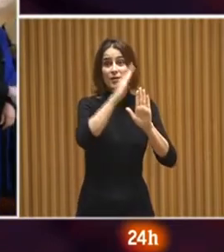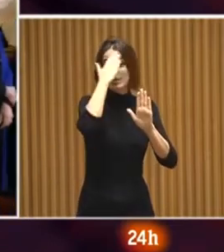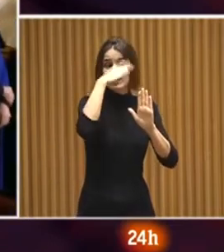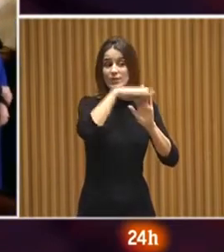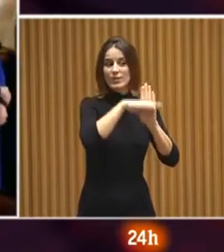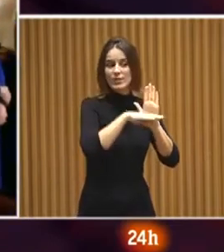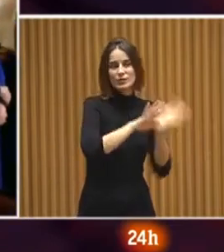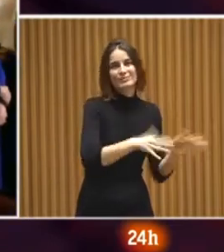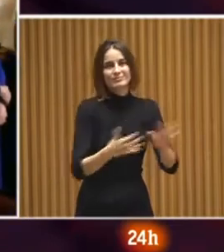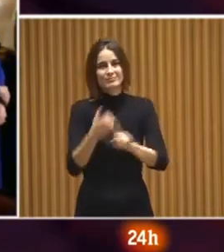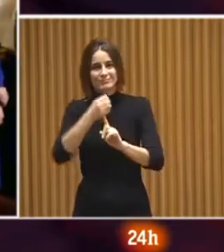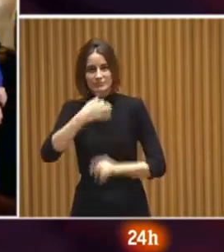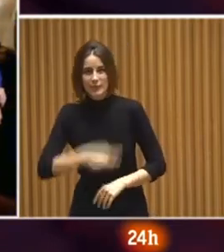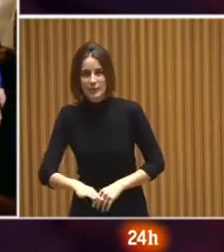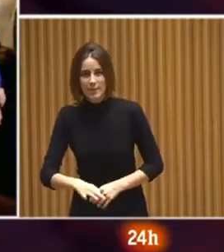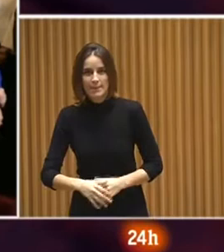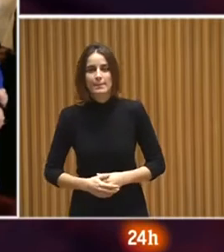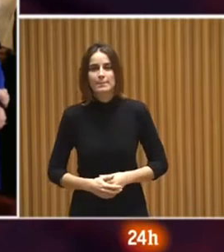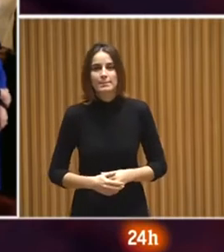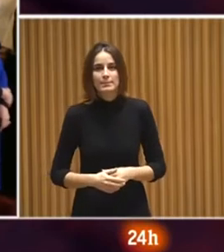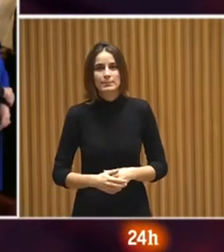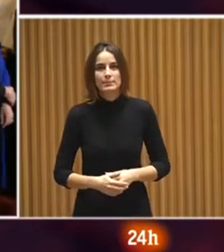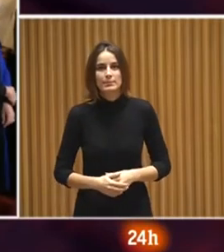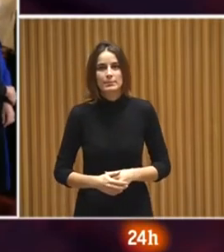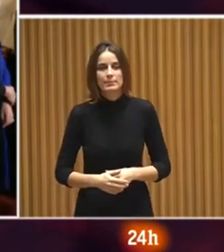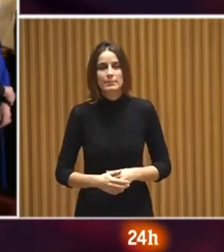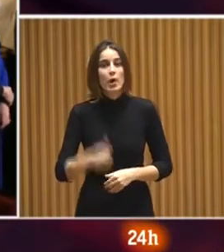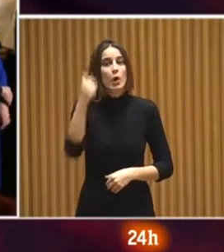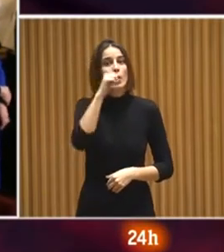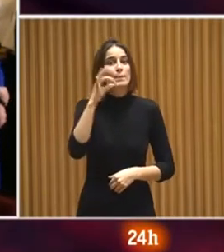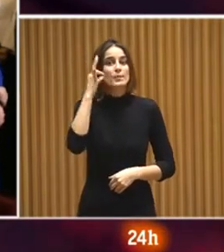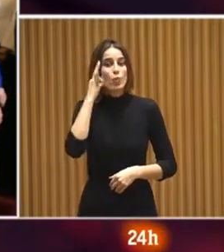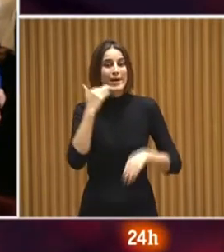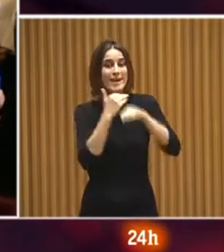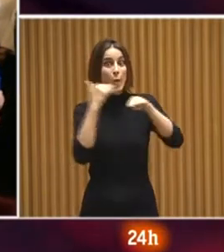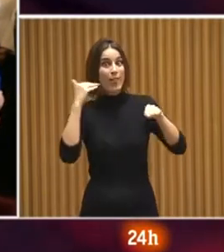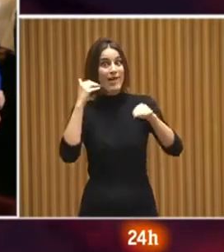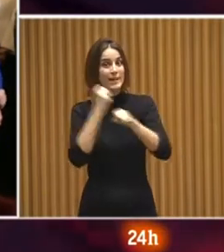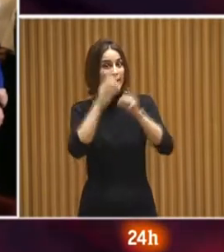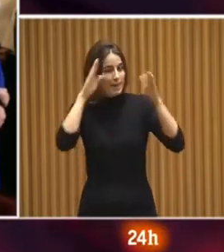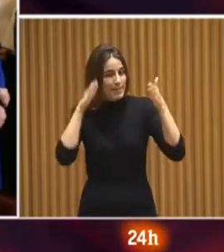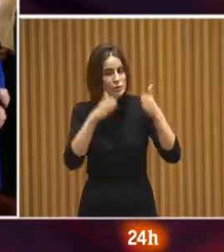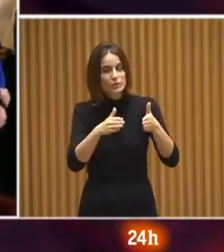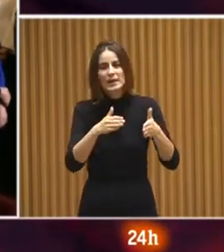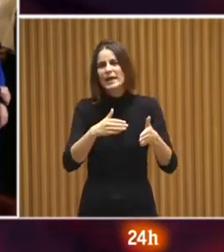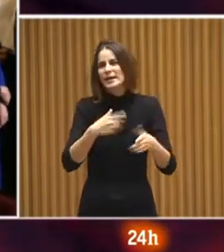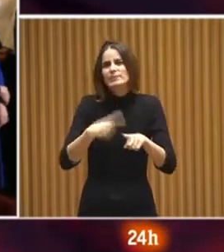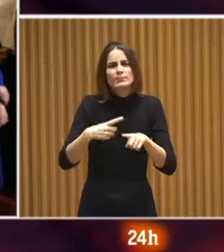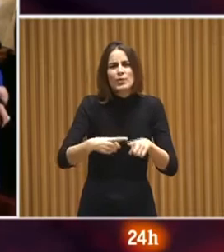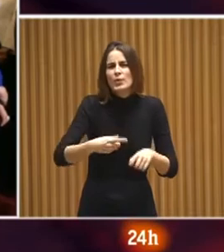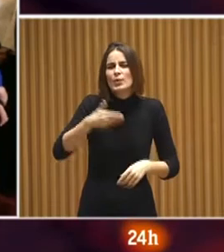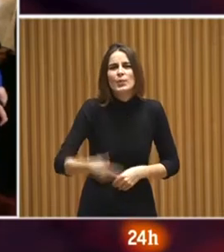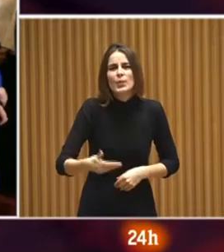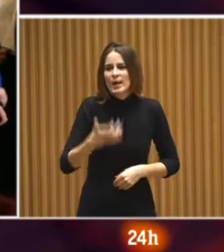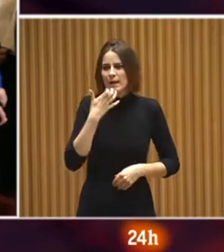por el avance de la igualdad entre mujeres y hombres, en aspectos tan fundamentales como su propia supervivencia o su desarrollo